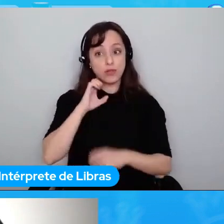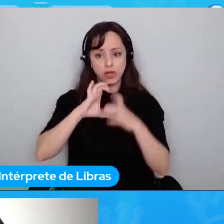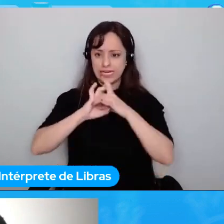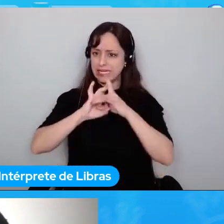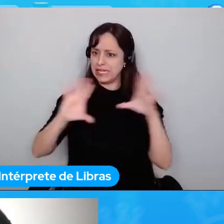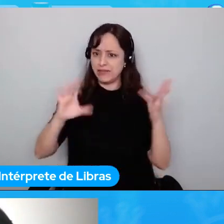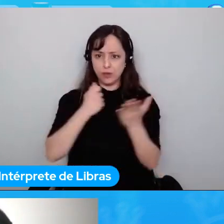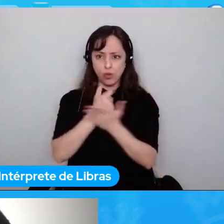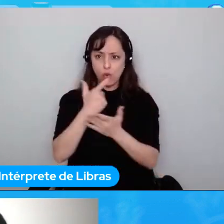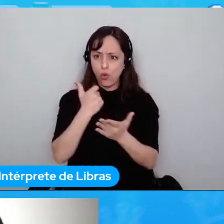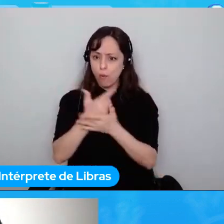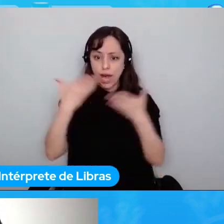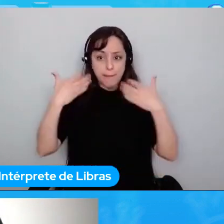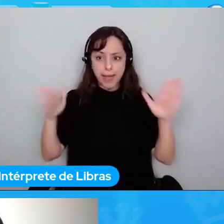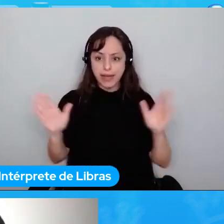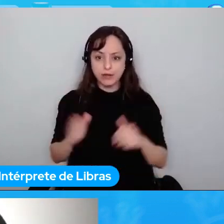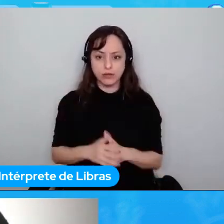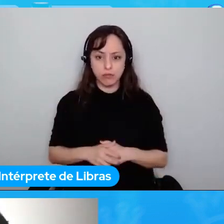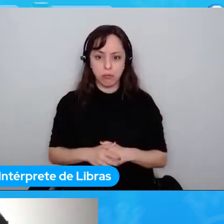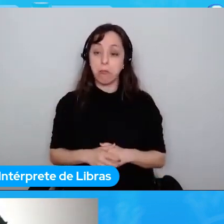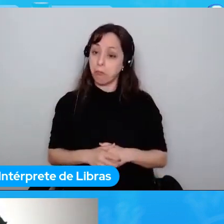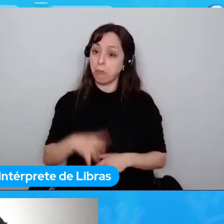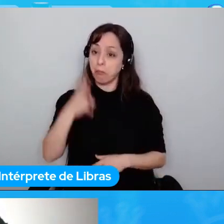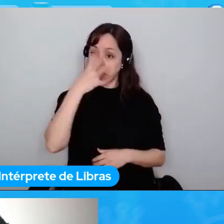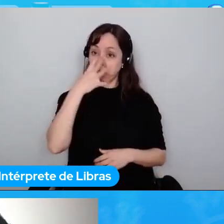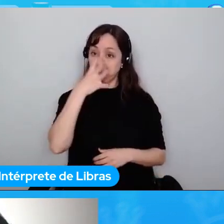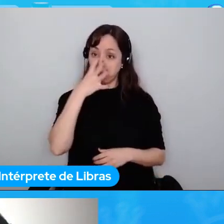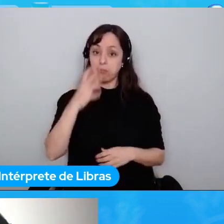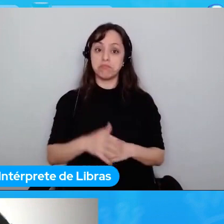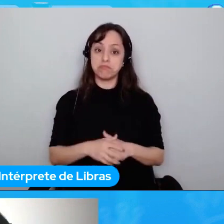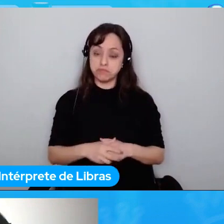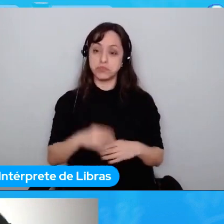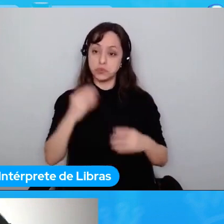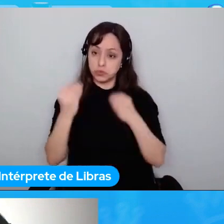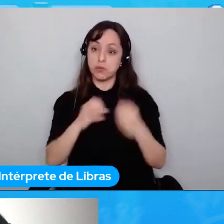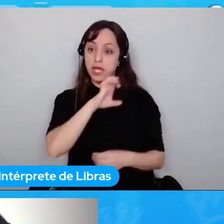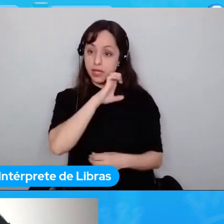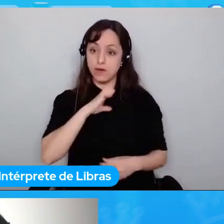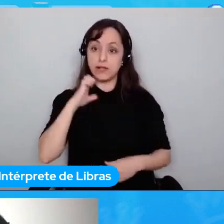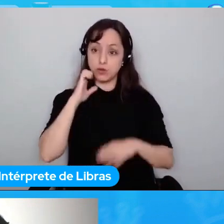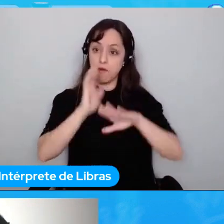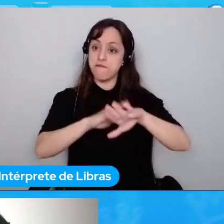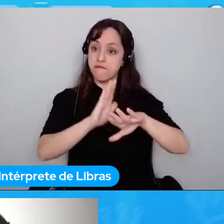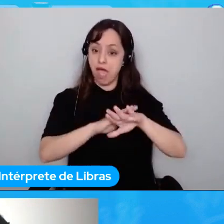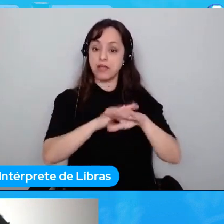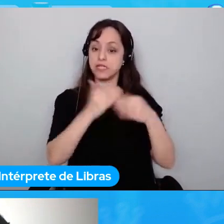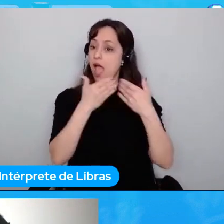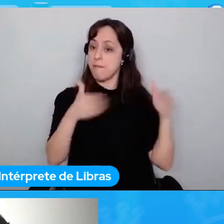JSON. No, es muy sorprendente lo que vimos, lo que está sucediendo allá en Ecuador.